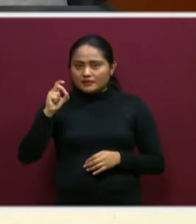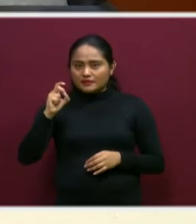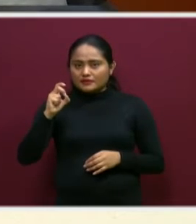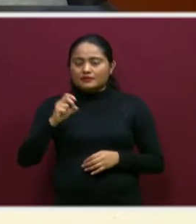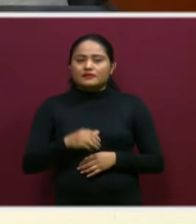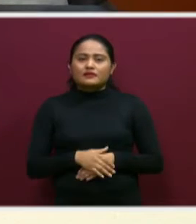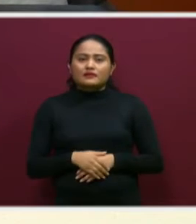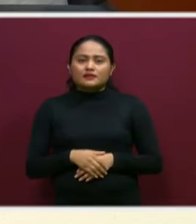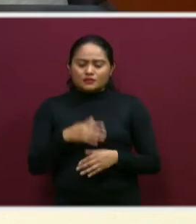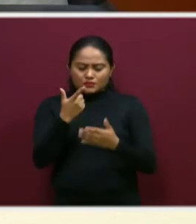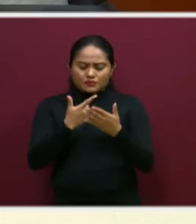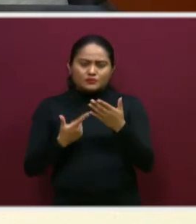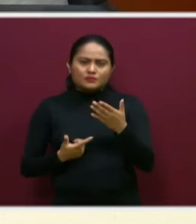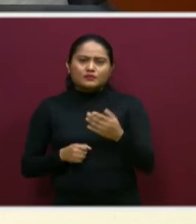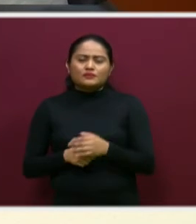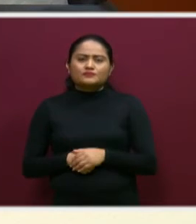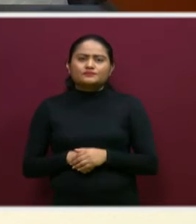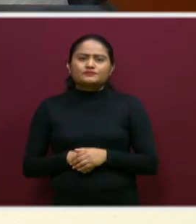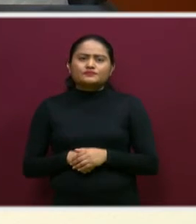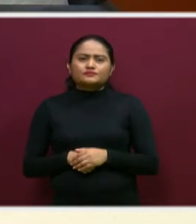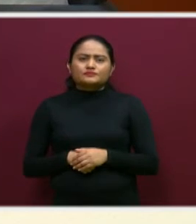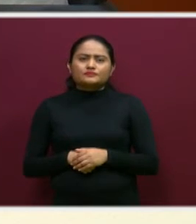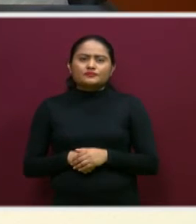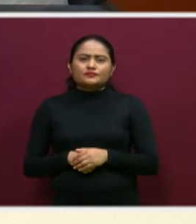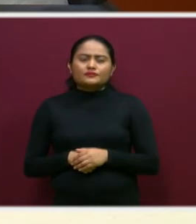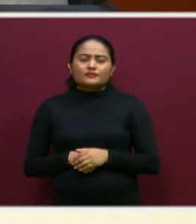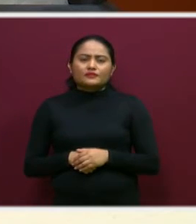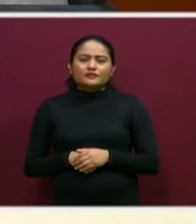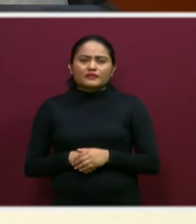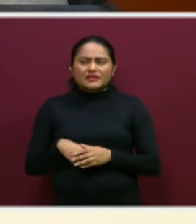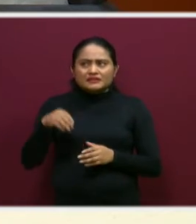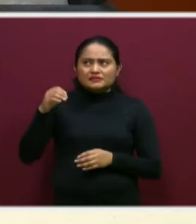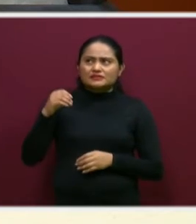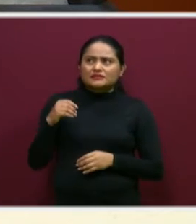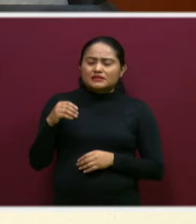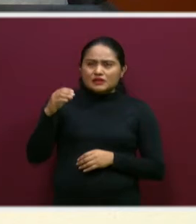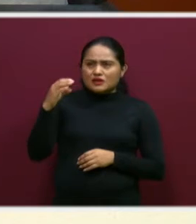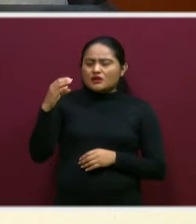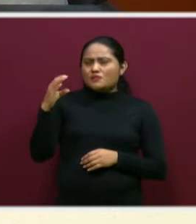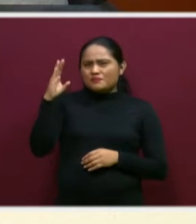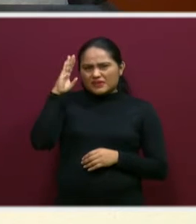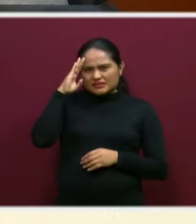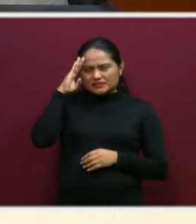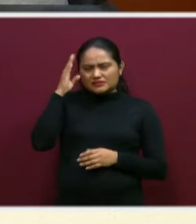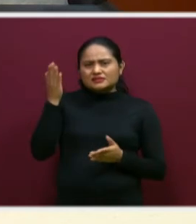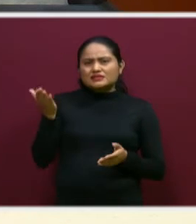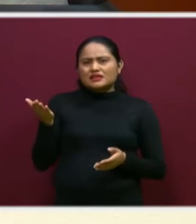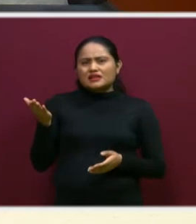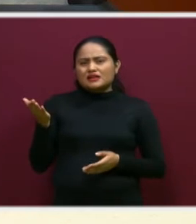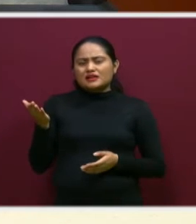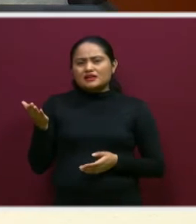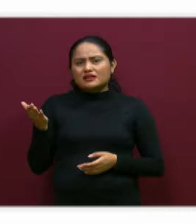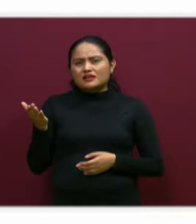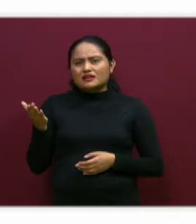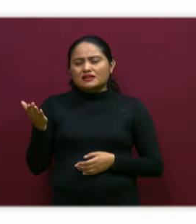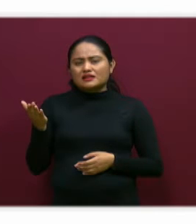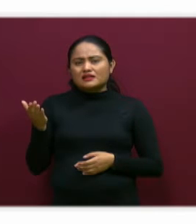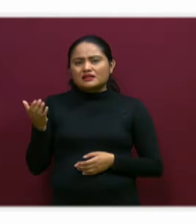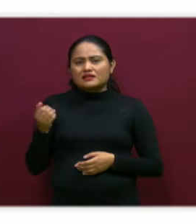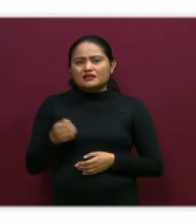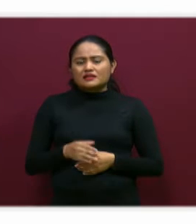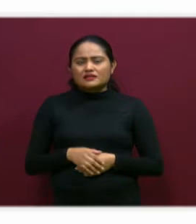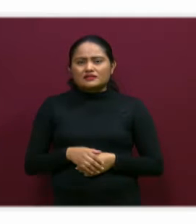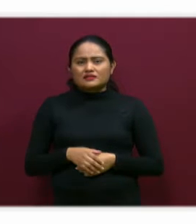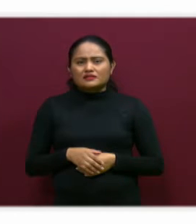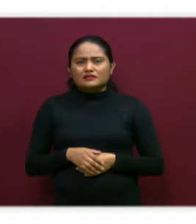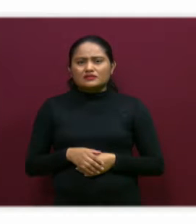conciencia local de esta conciencia colectiva nos contribuye a generar esta esta